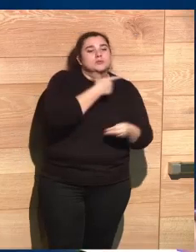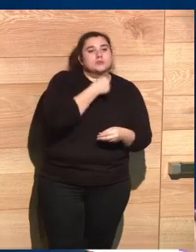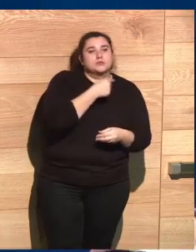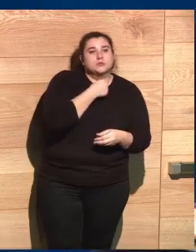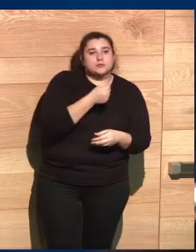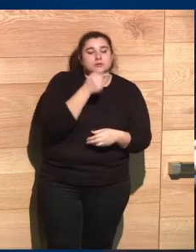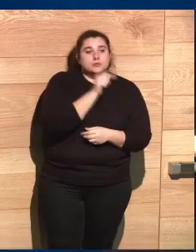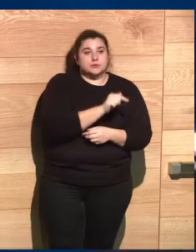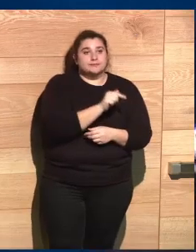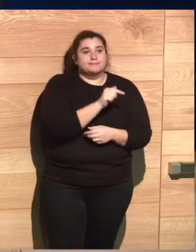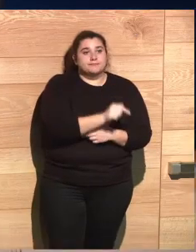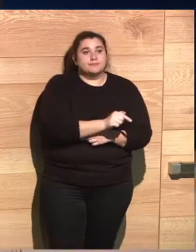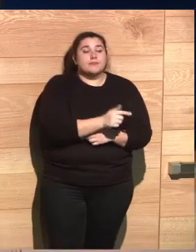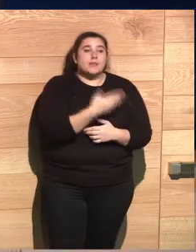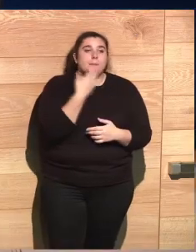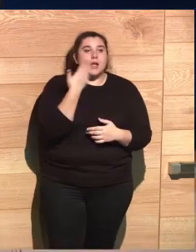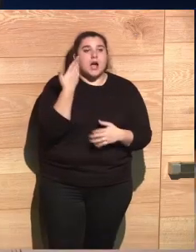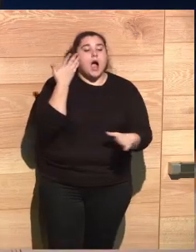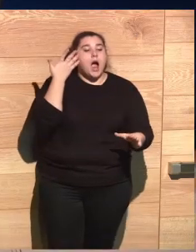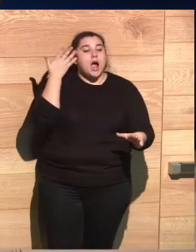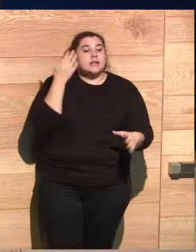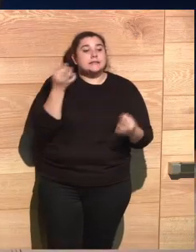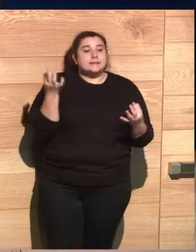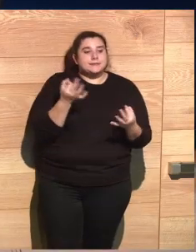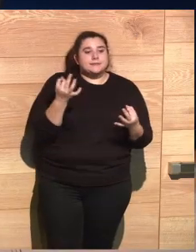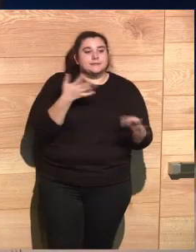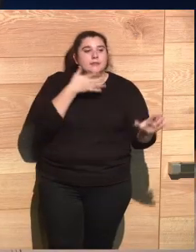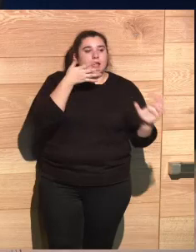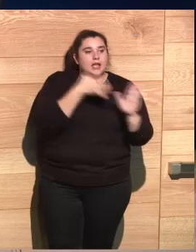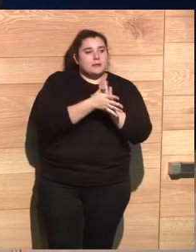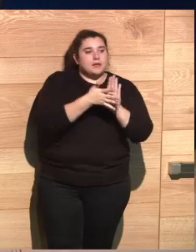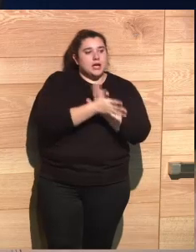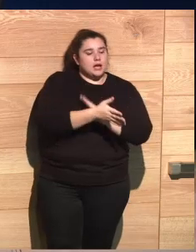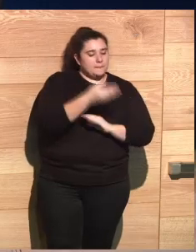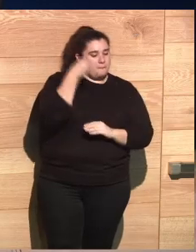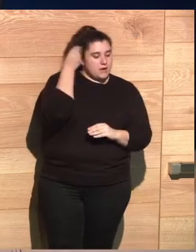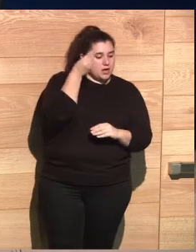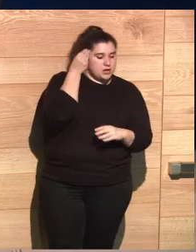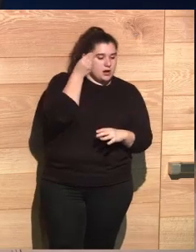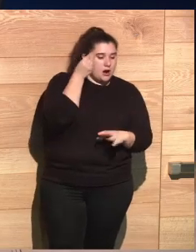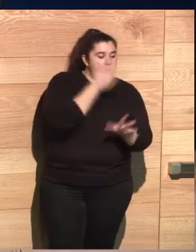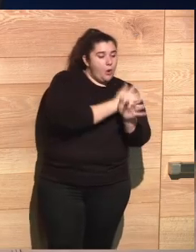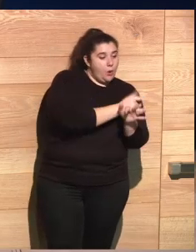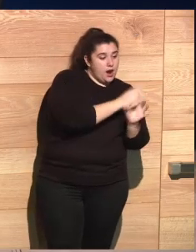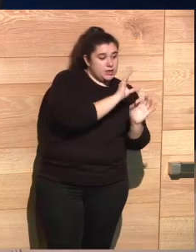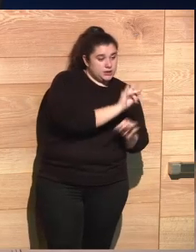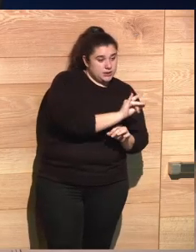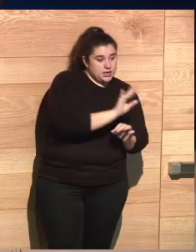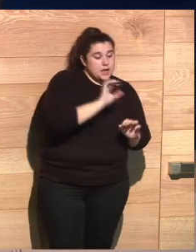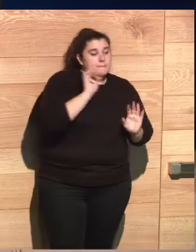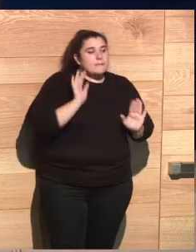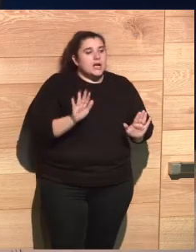la vigilancia, para explicar cómo uno piensa que está jugando, pero en realidad está haciendo otras cosas, ¿no? En realidad es una